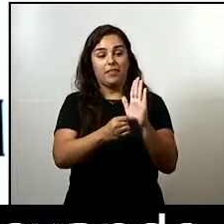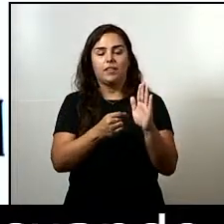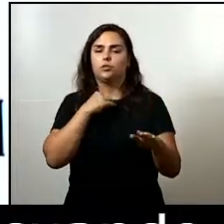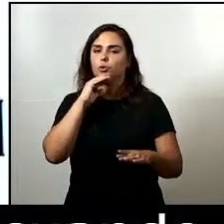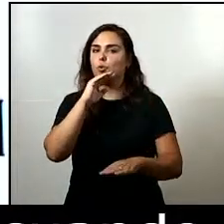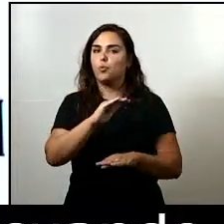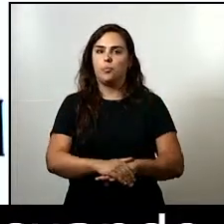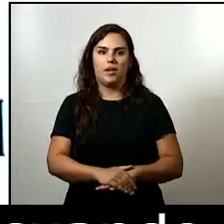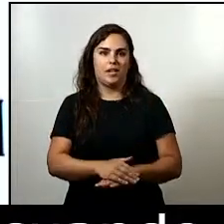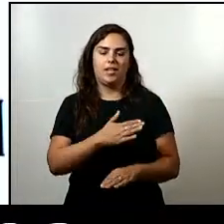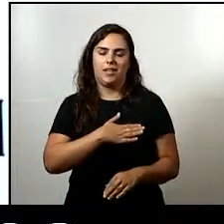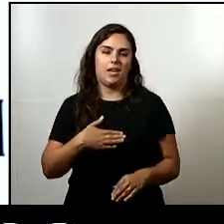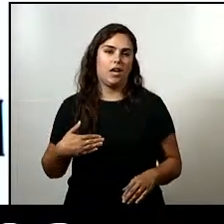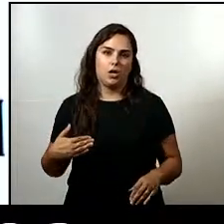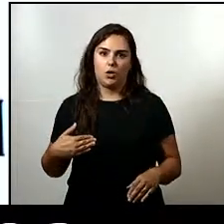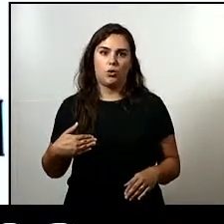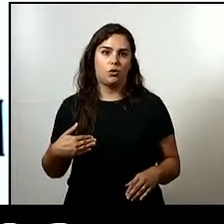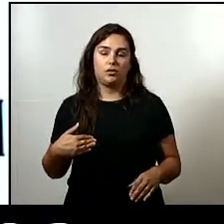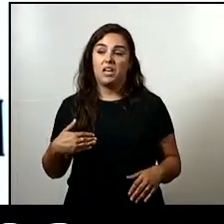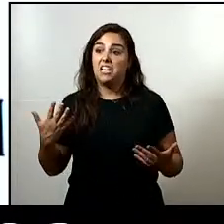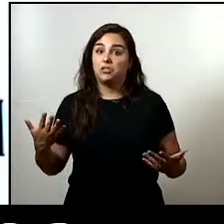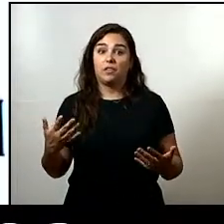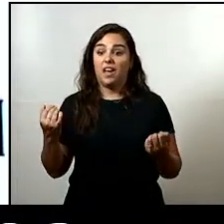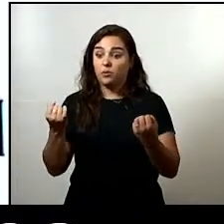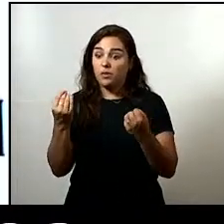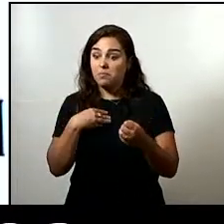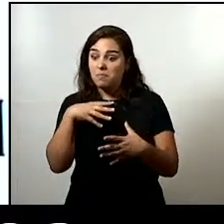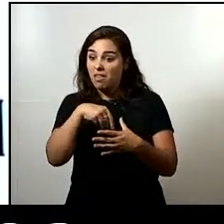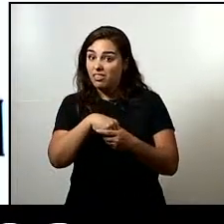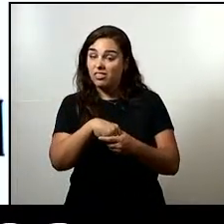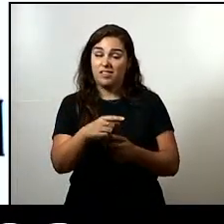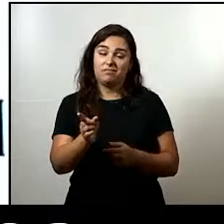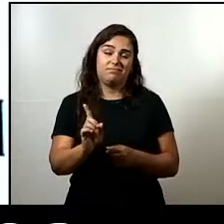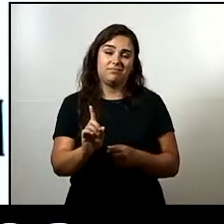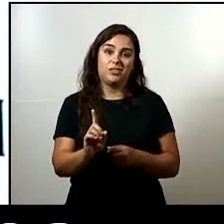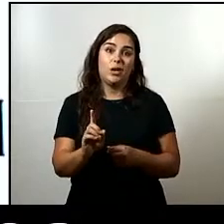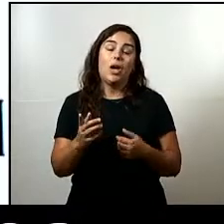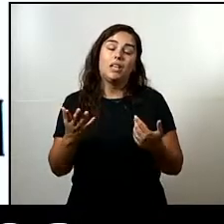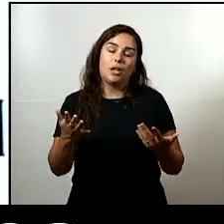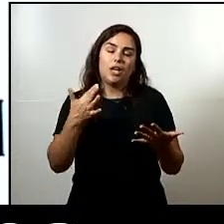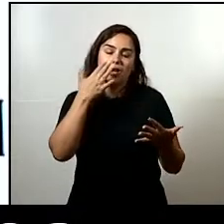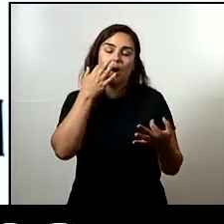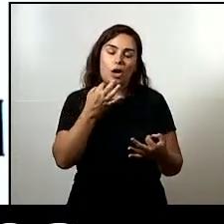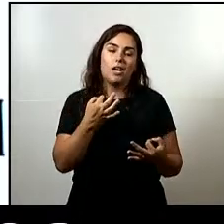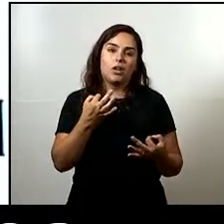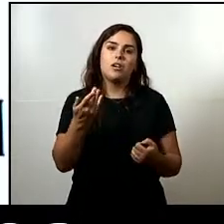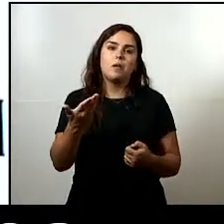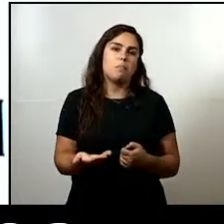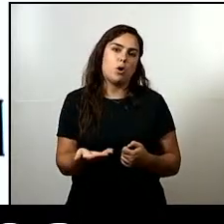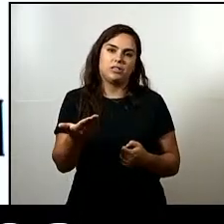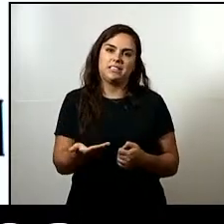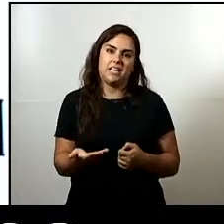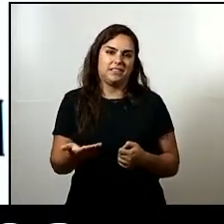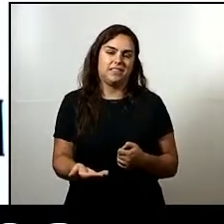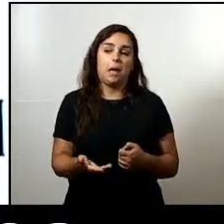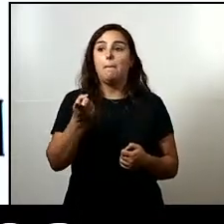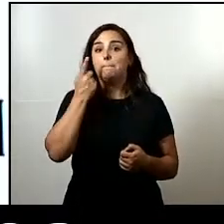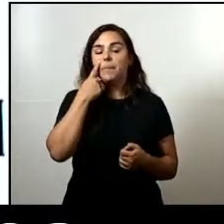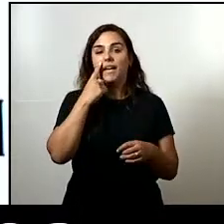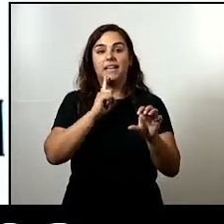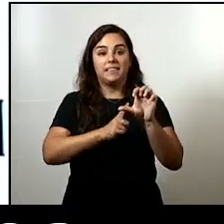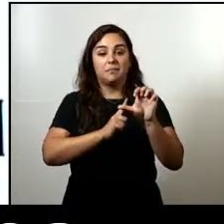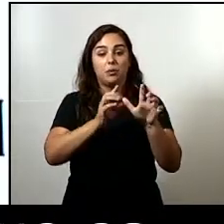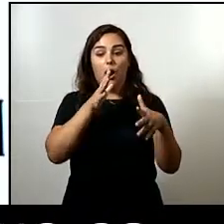cumplir y en ellas no está esta actuación. Creo que lo que es importantísimo es ver cómo Extremadura